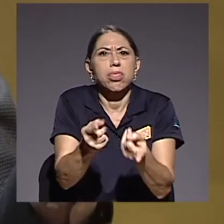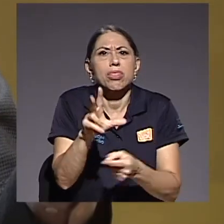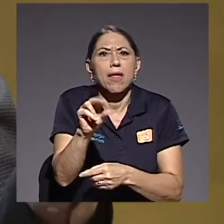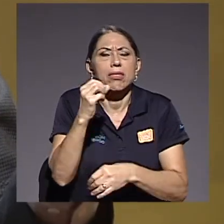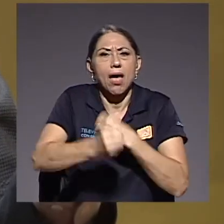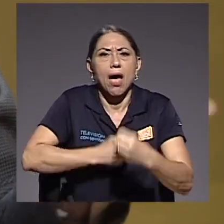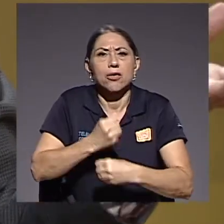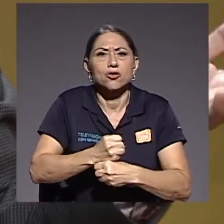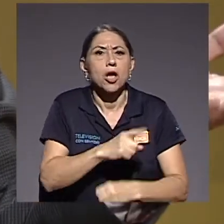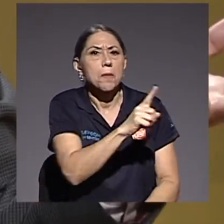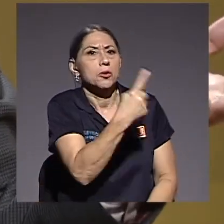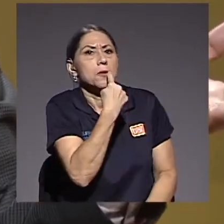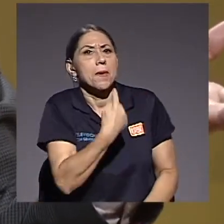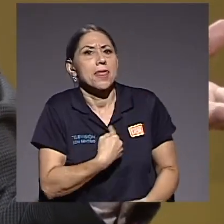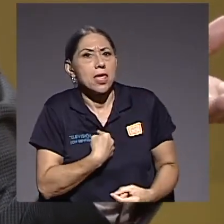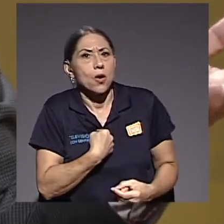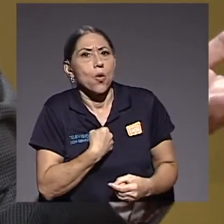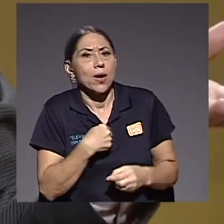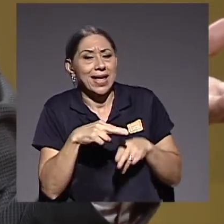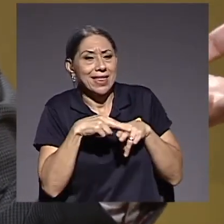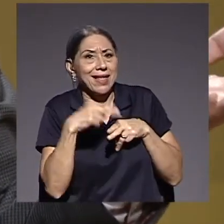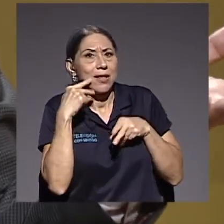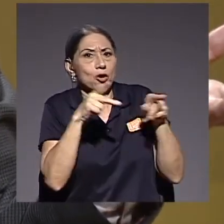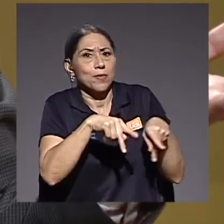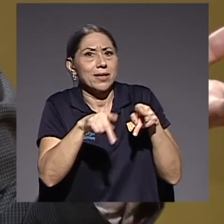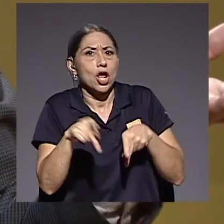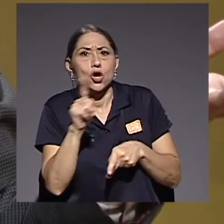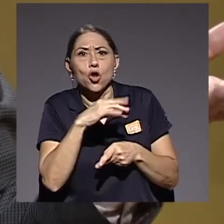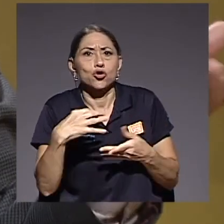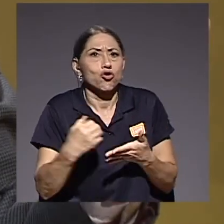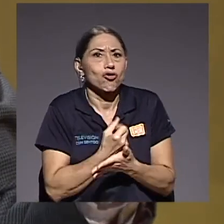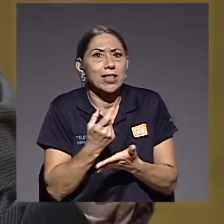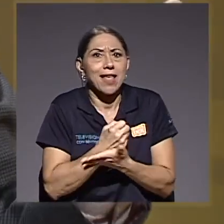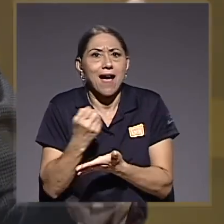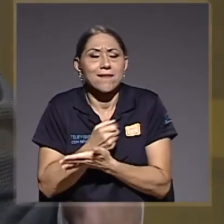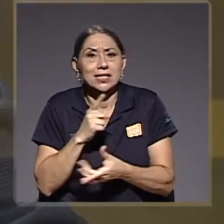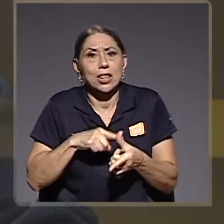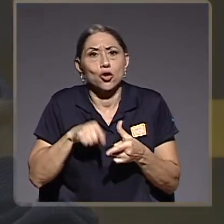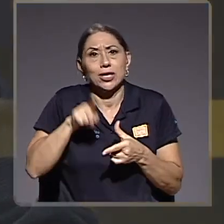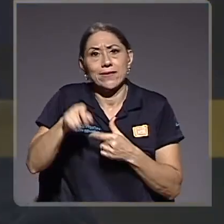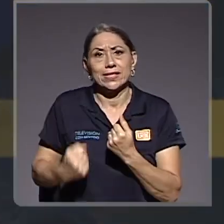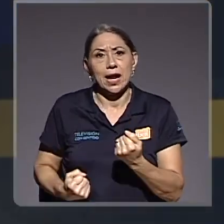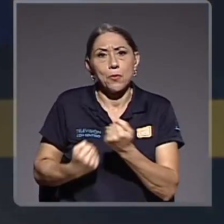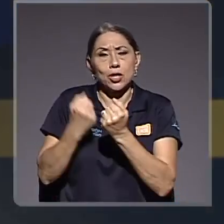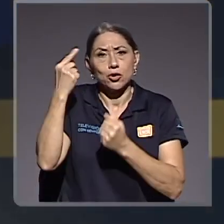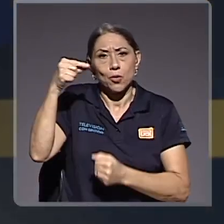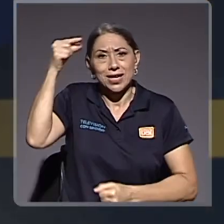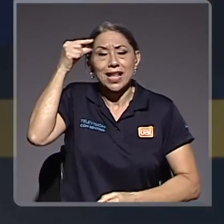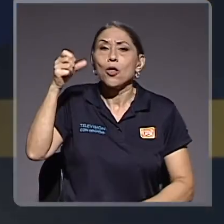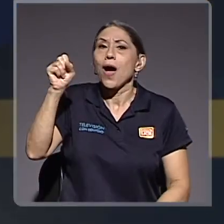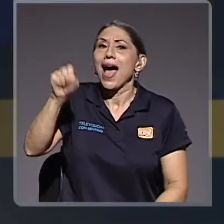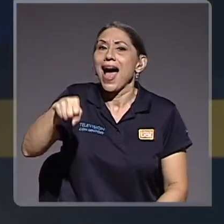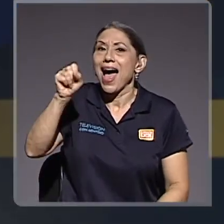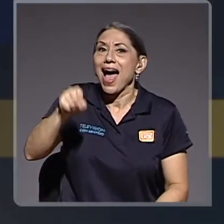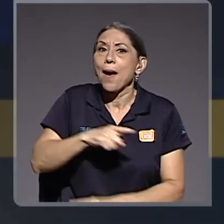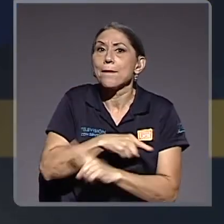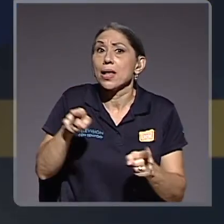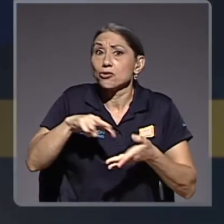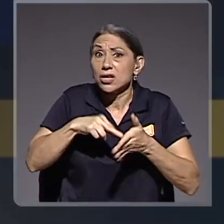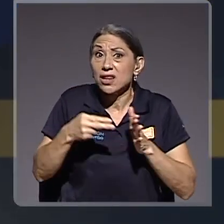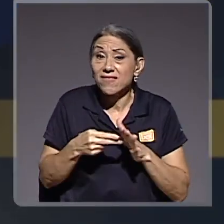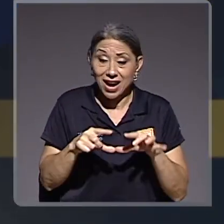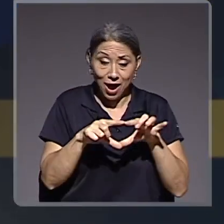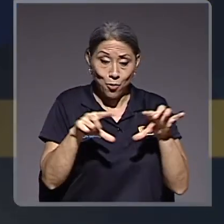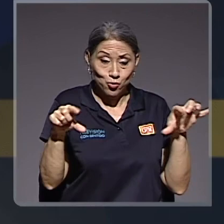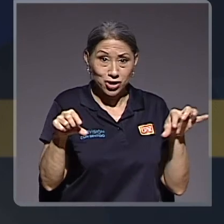de pasajeros no son rentables, entonces tienen que ser apoyados por el Estado. Por supuesto, pero eso no es un cheque abierto para